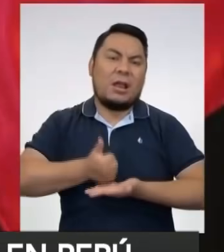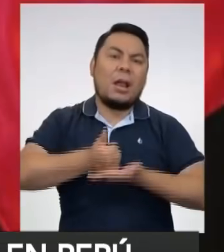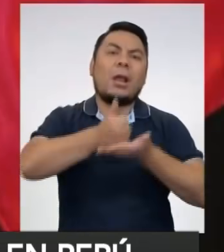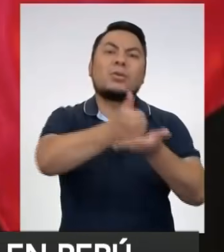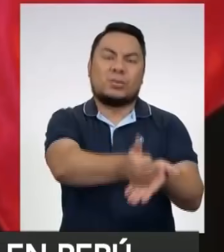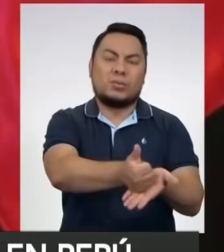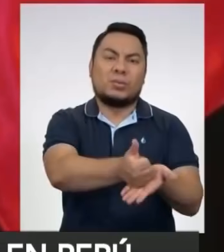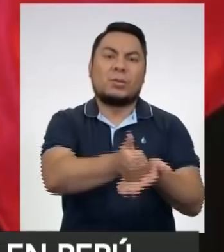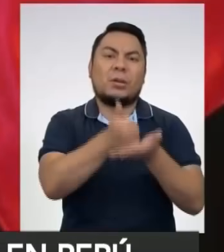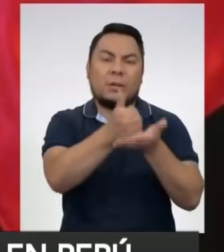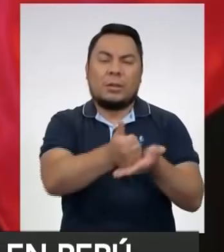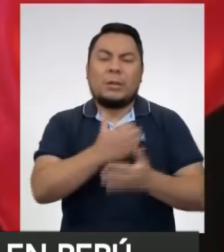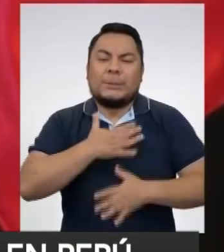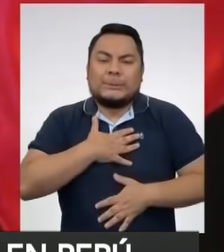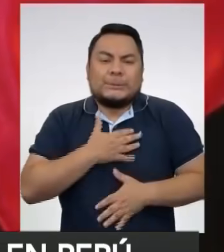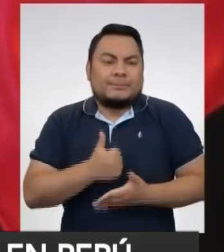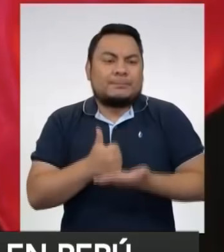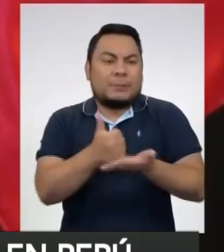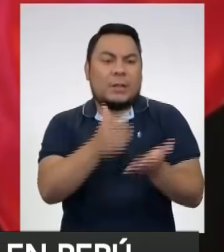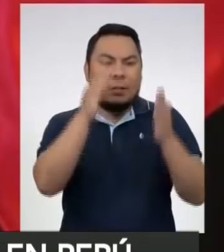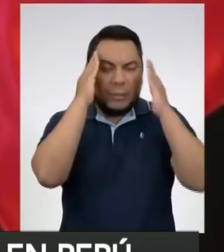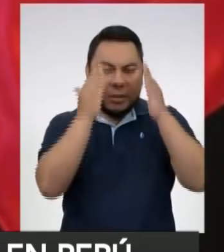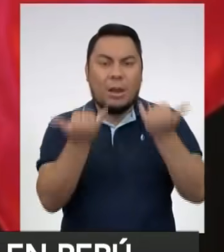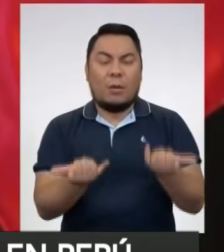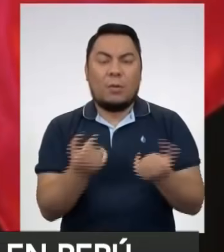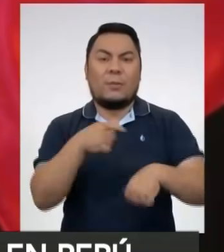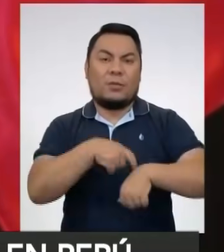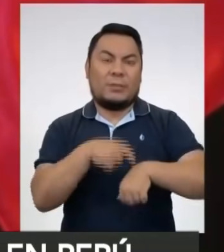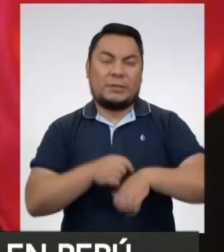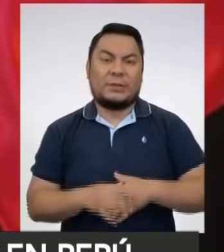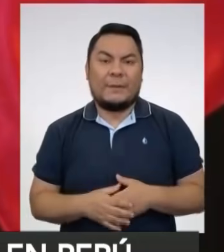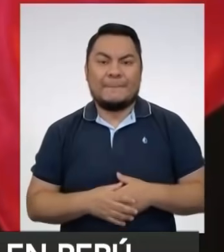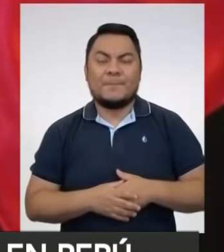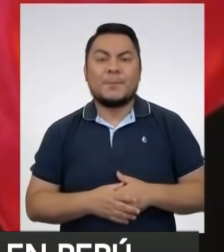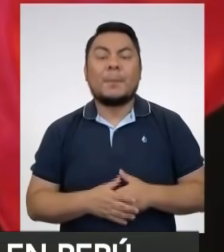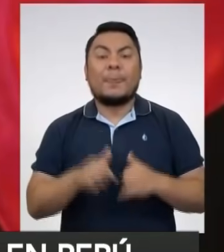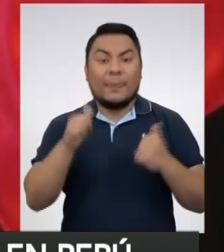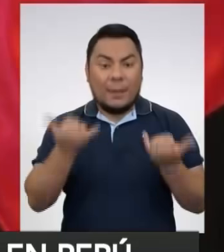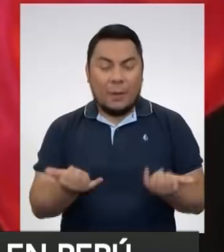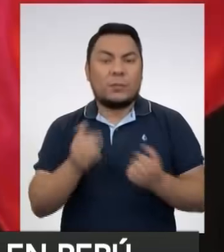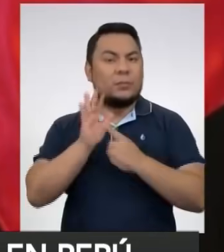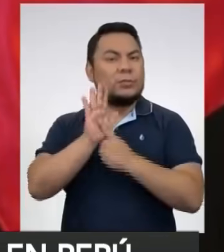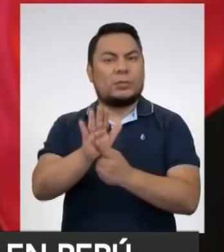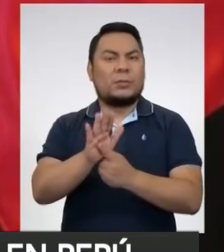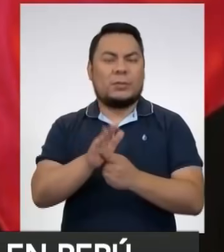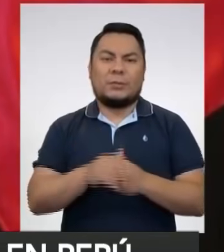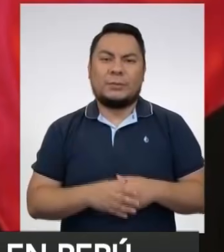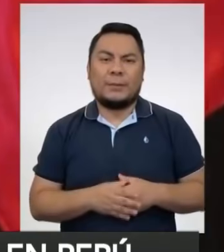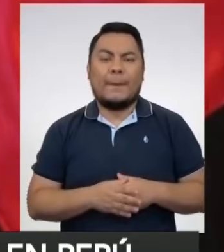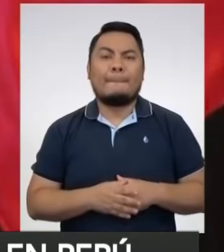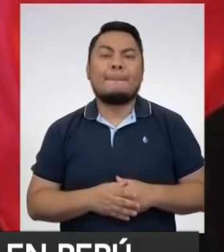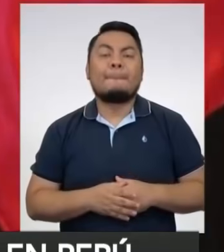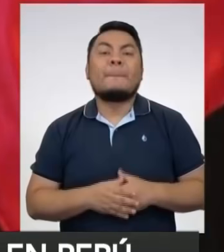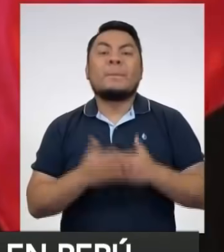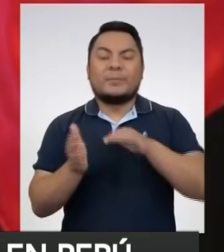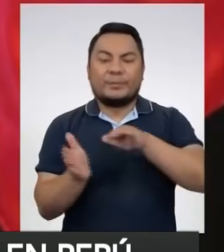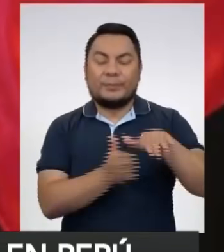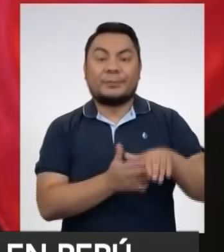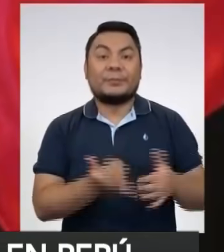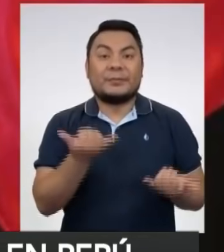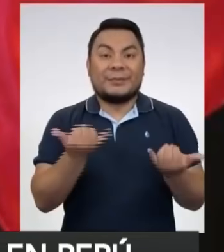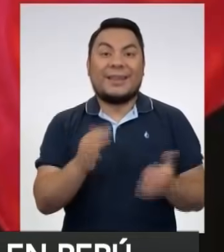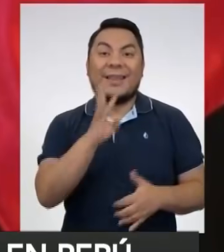es la palabra adecuada para atender en esta circunstancia. Y hay que mostrarlo de todas formas. Y hablando de solidaridad,